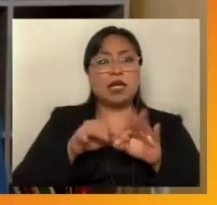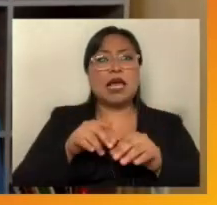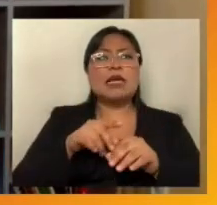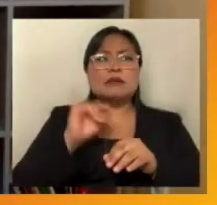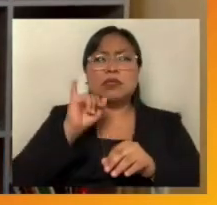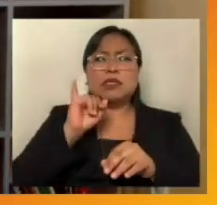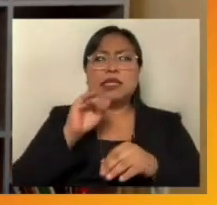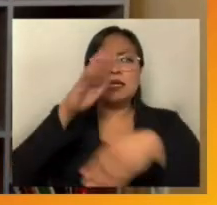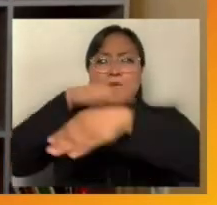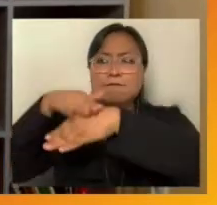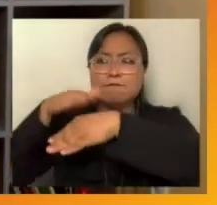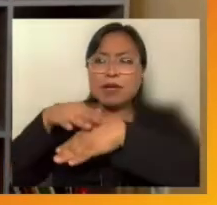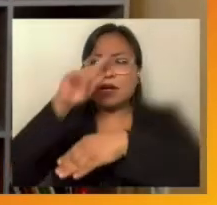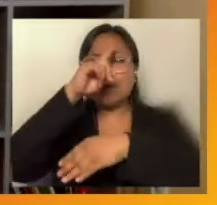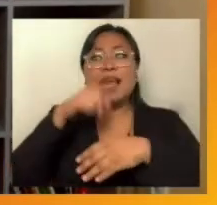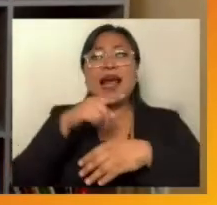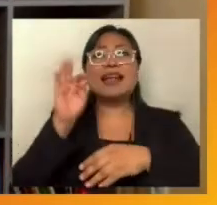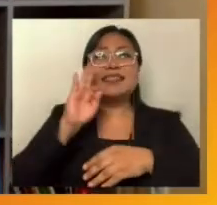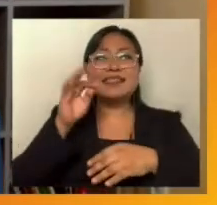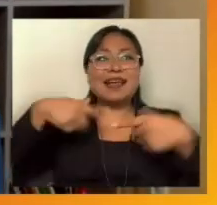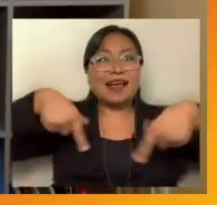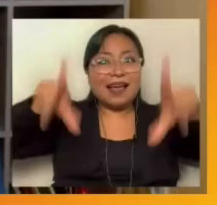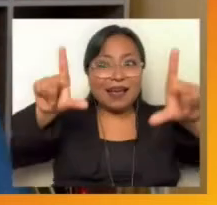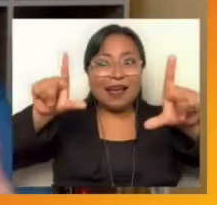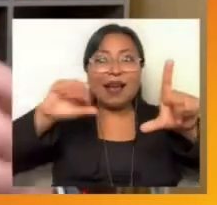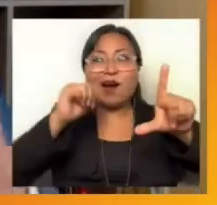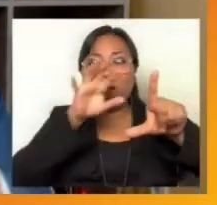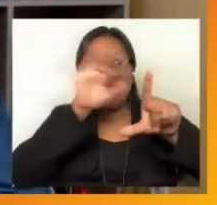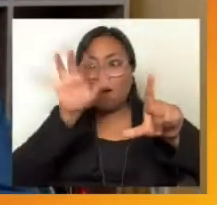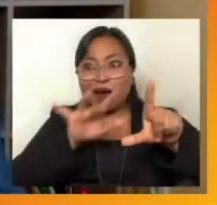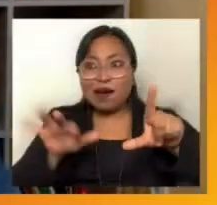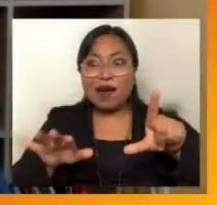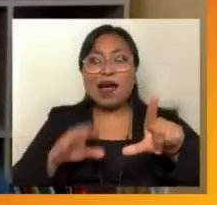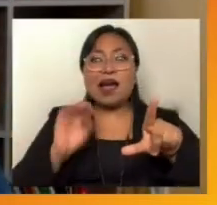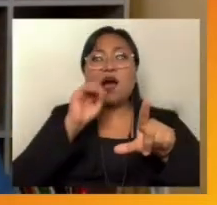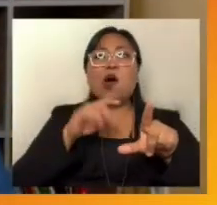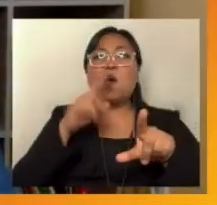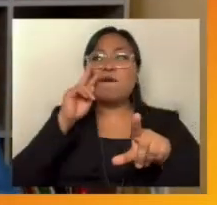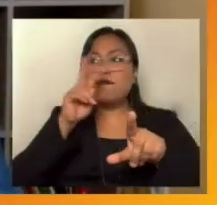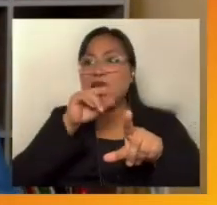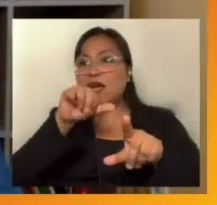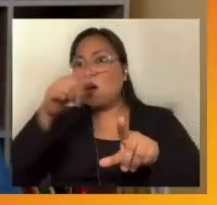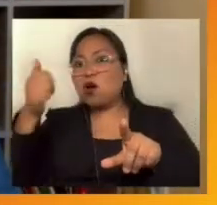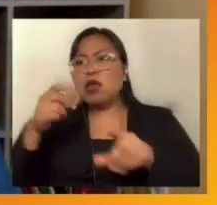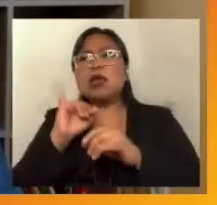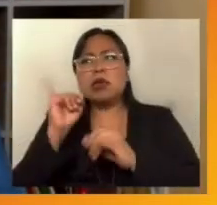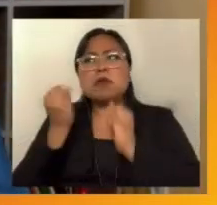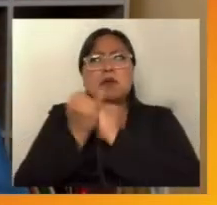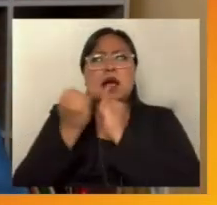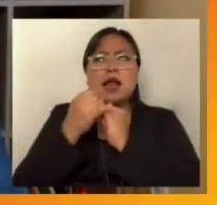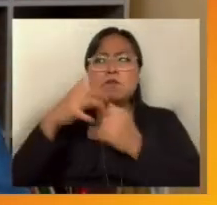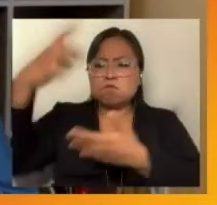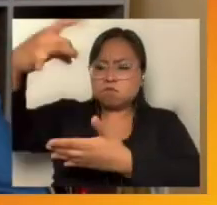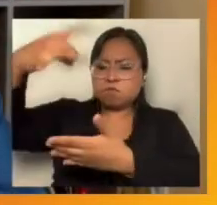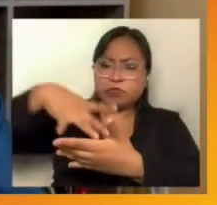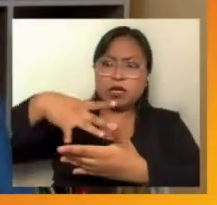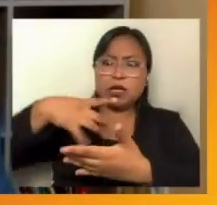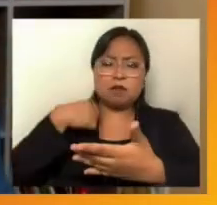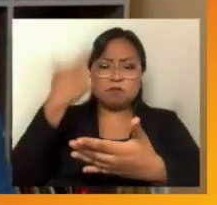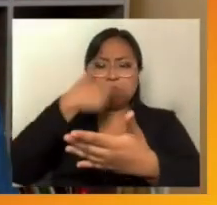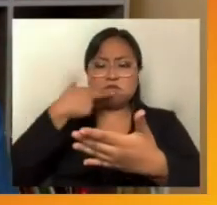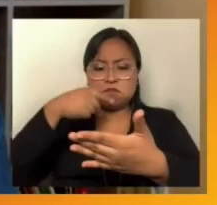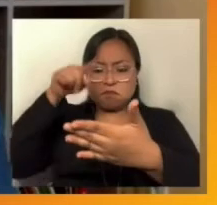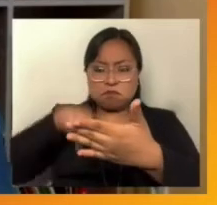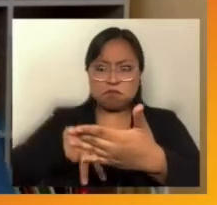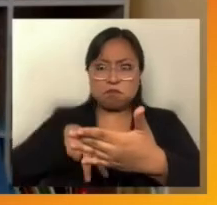ir a una página web, leer más contenido en la página web, que tengan un descargable, que en el descargable